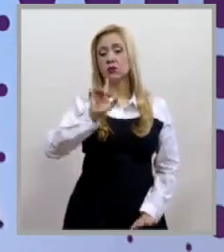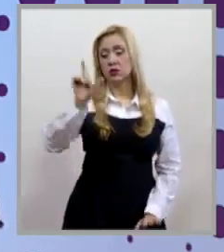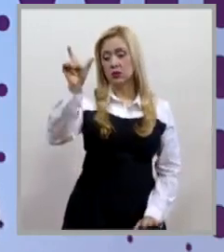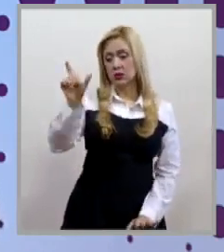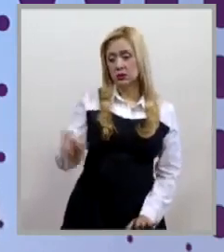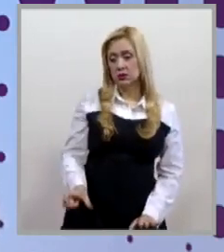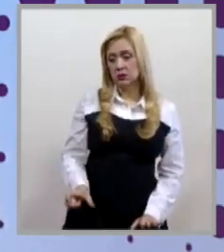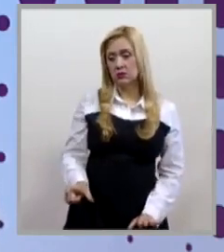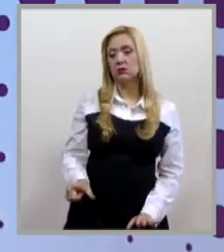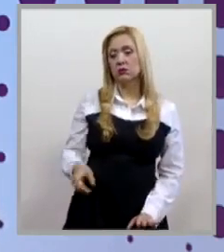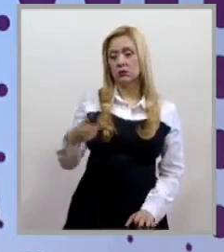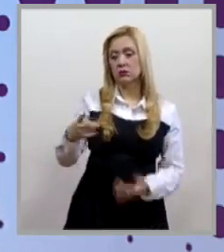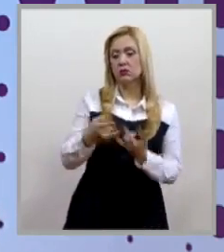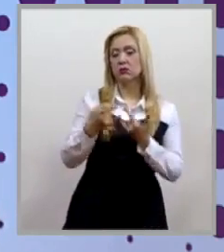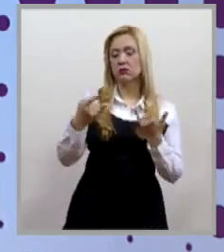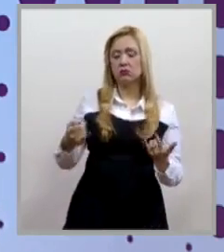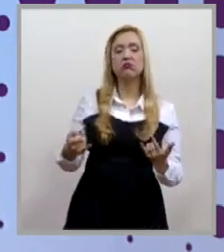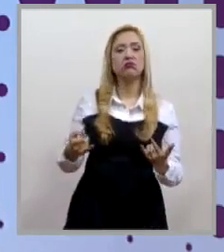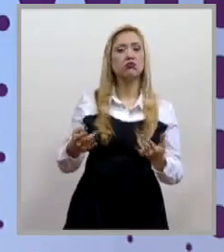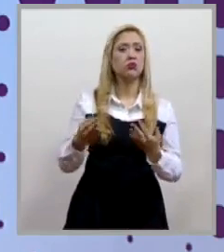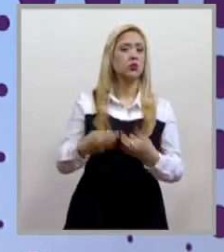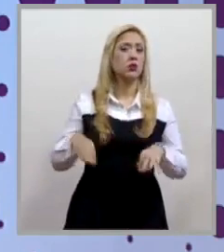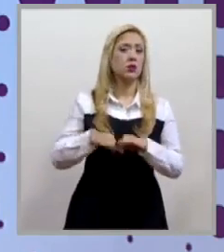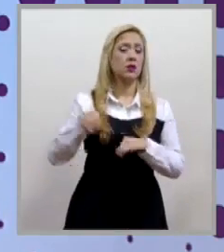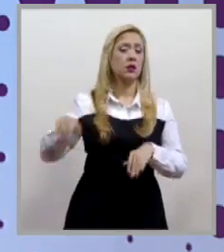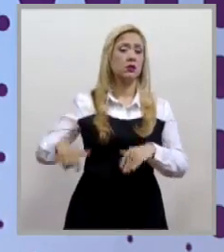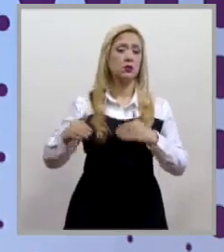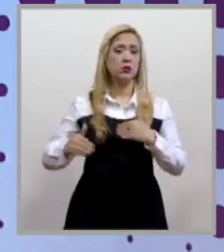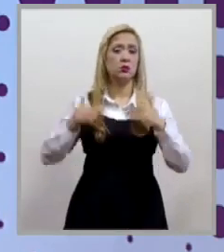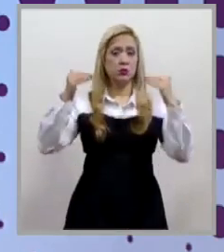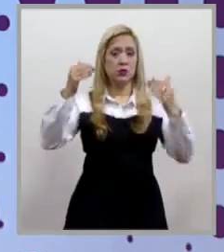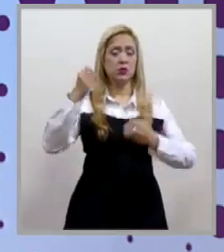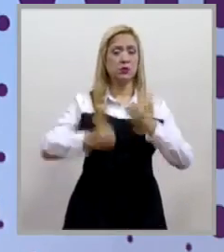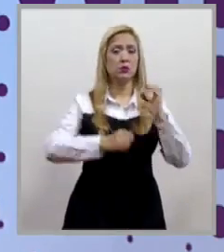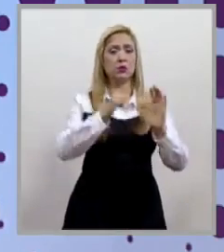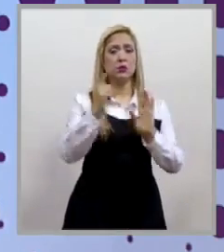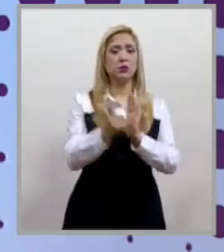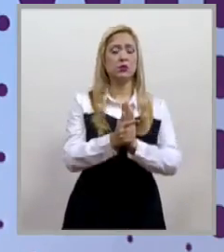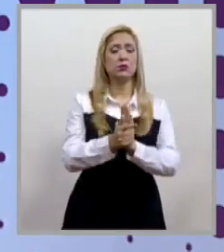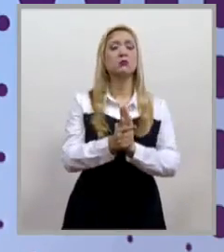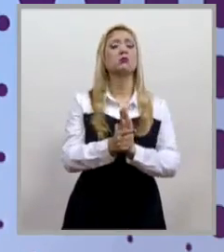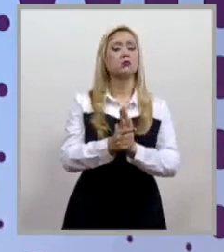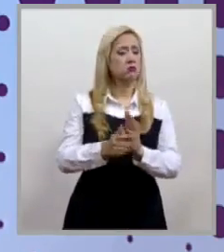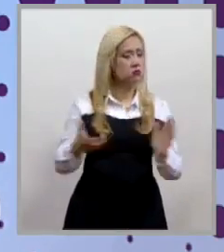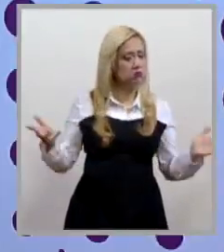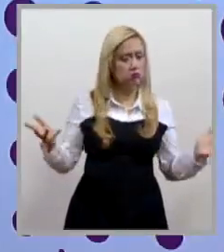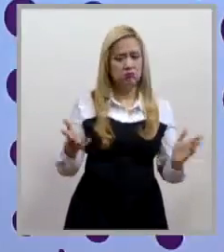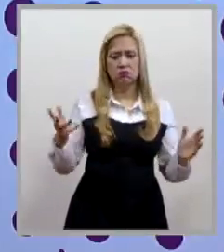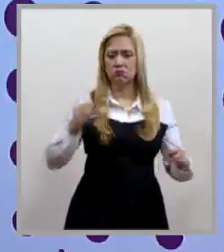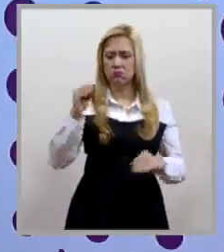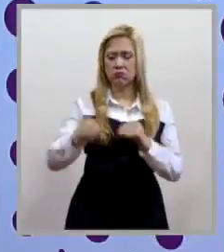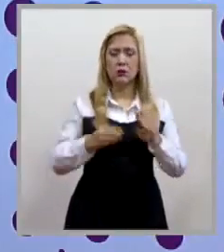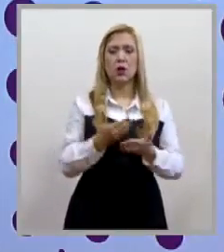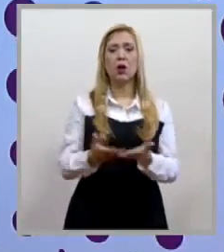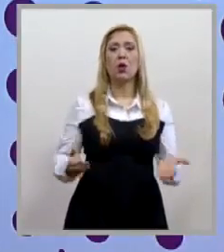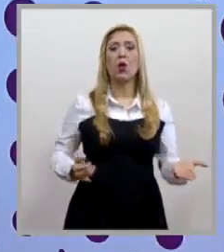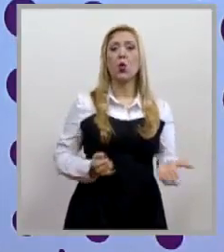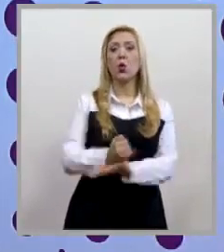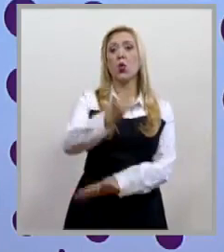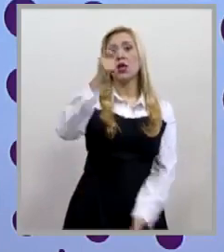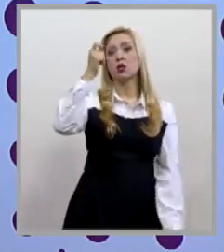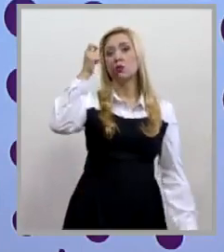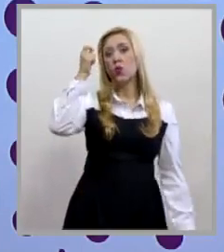tema sustantivo que la Suprema Corte de Justicia de la Nación ha encabezado y ya tenemos jurisprudencia